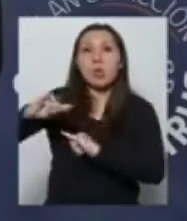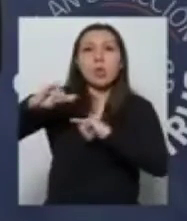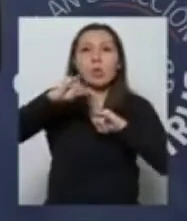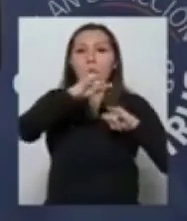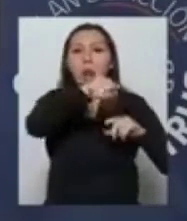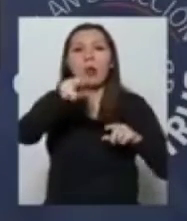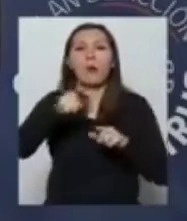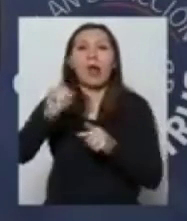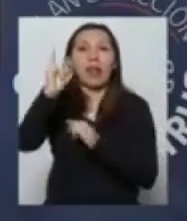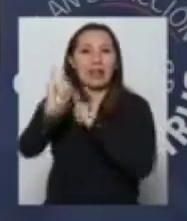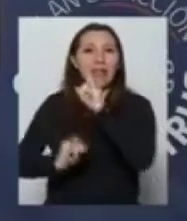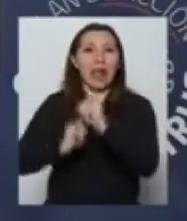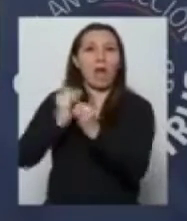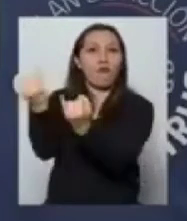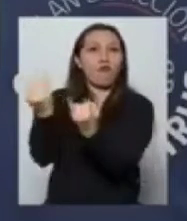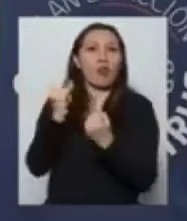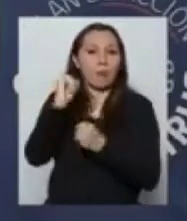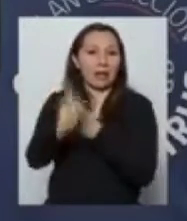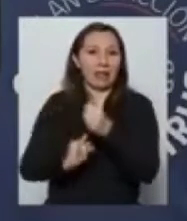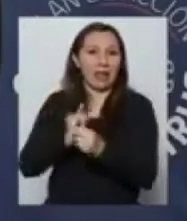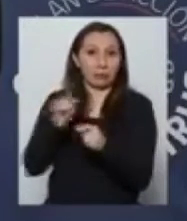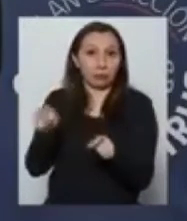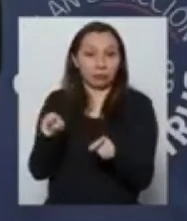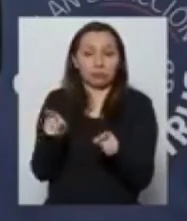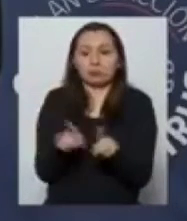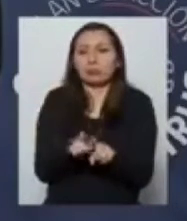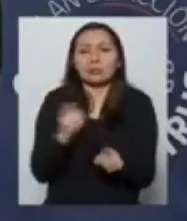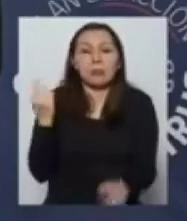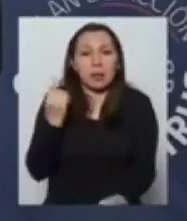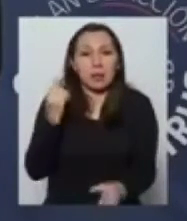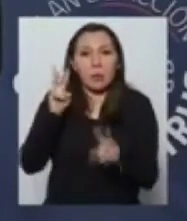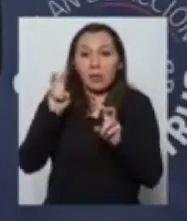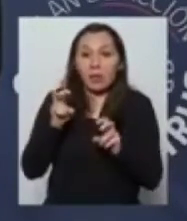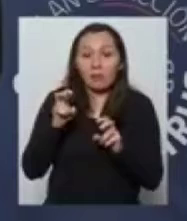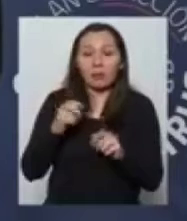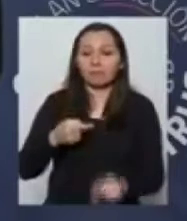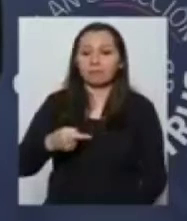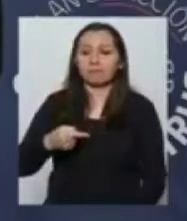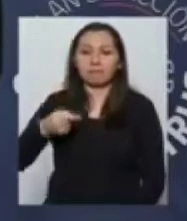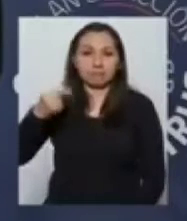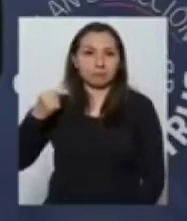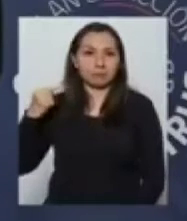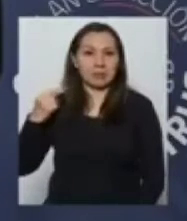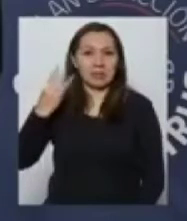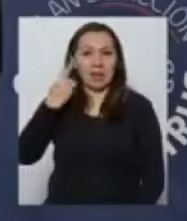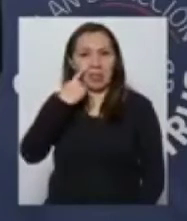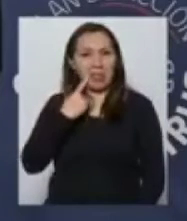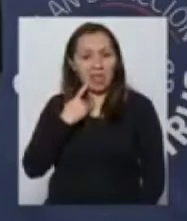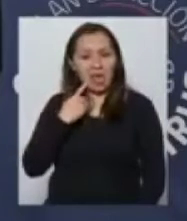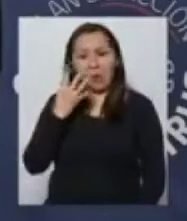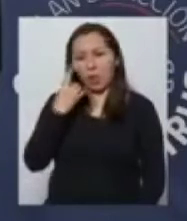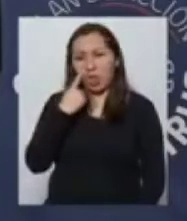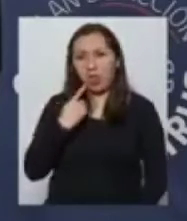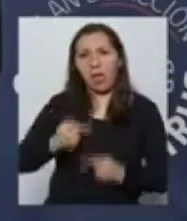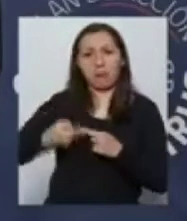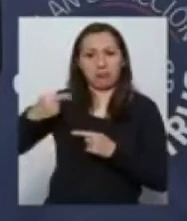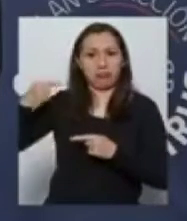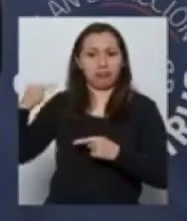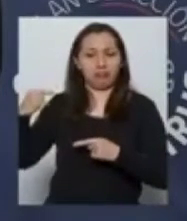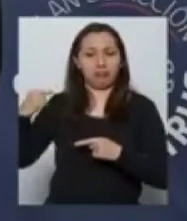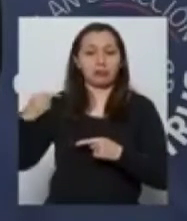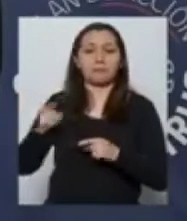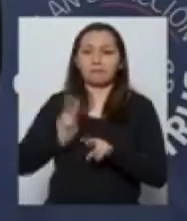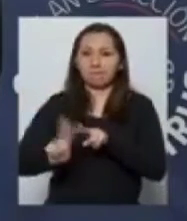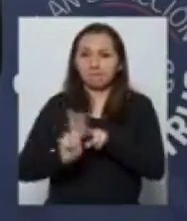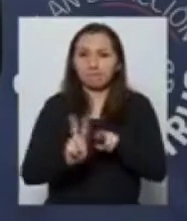nivel internacional. En particular, en las últimas 3 días, 4 días,